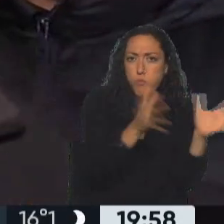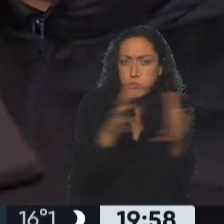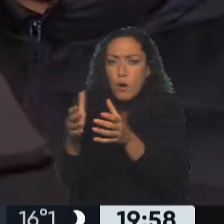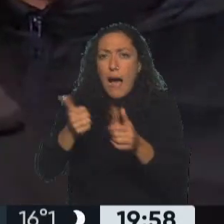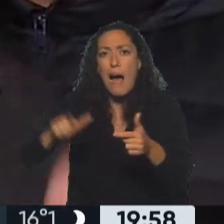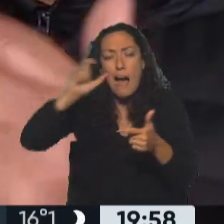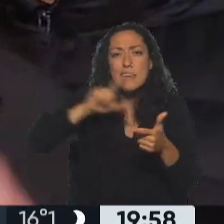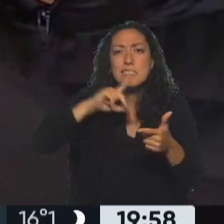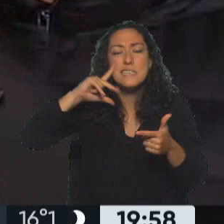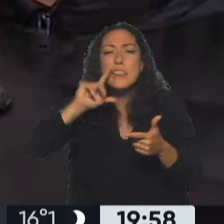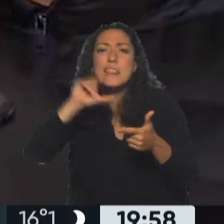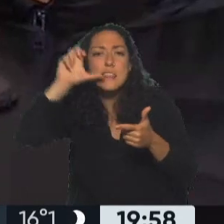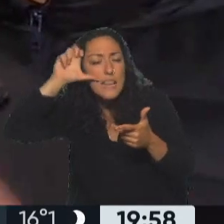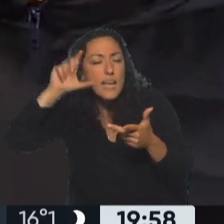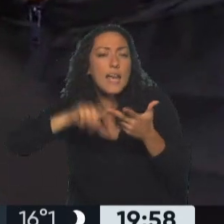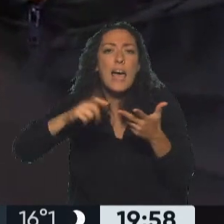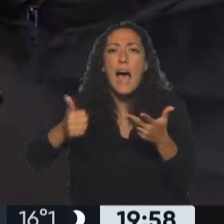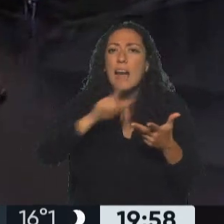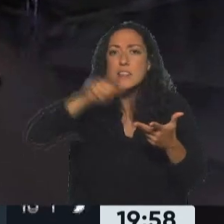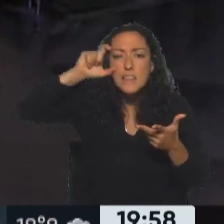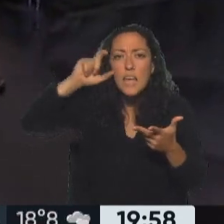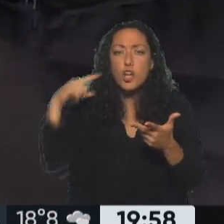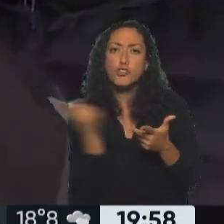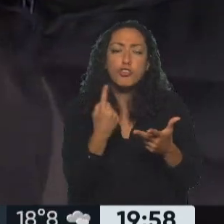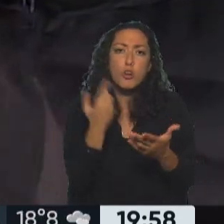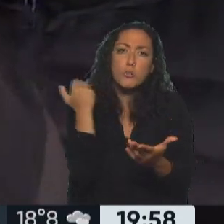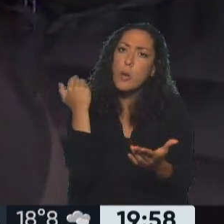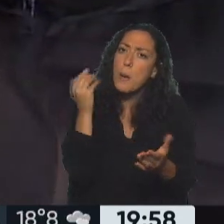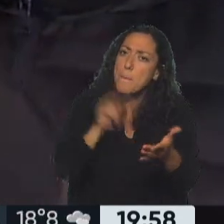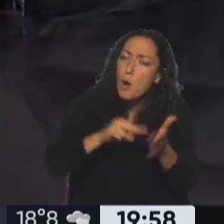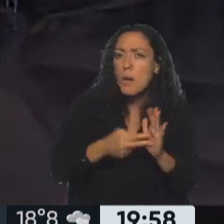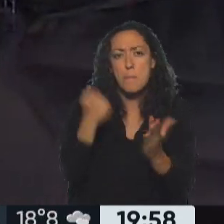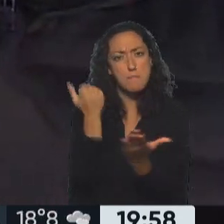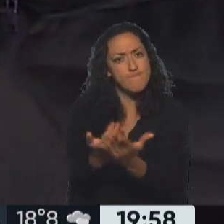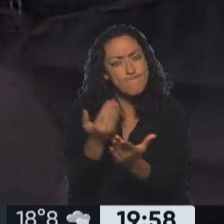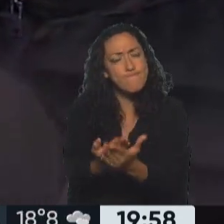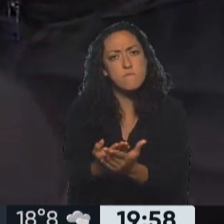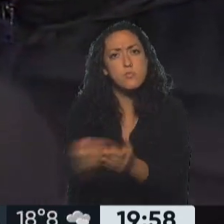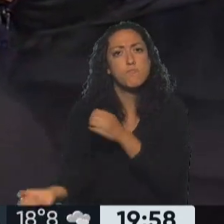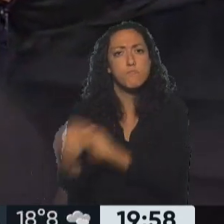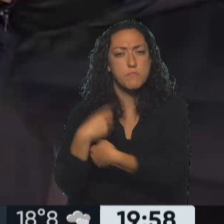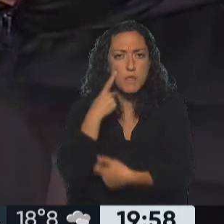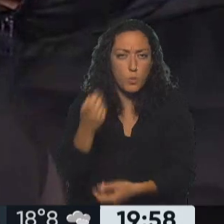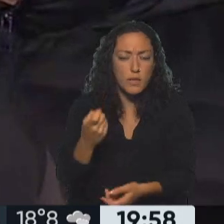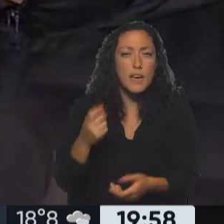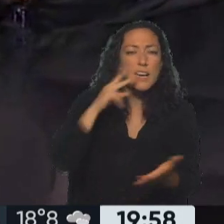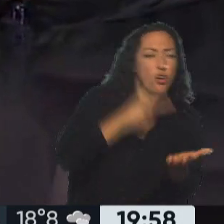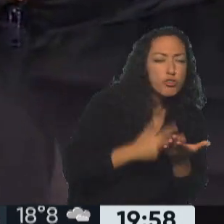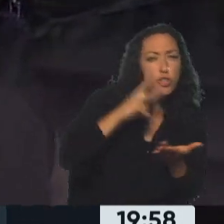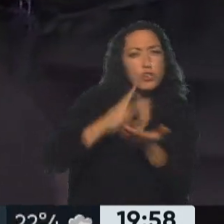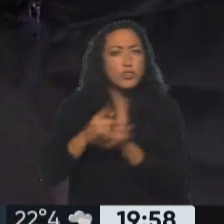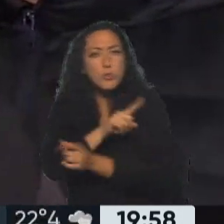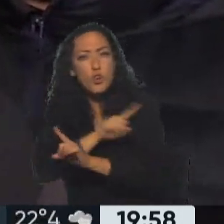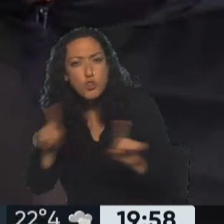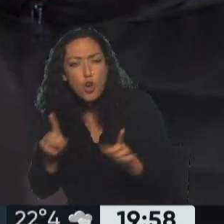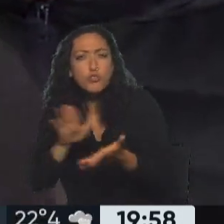ALE, CITRE, ATE, estamos planteando este problema porque vemos ese desconocimiento. ¿Cuál es la diferencia entre los reconocidos y no reconocidos